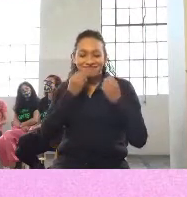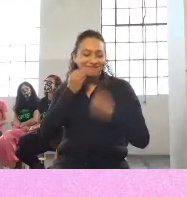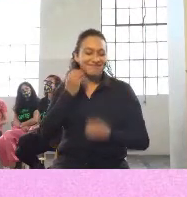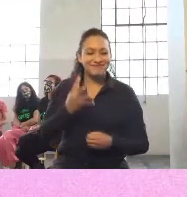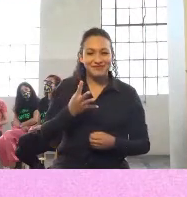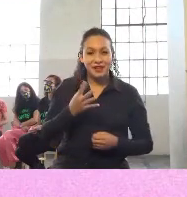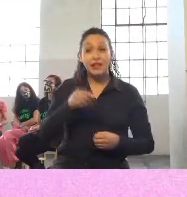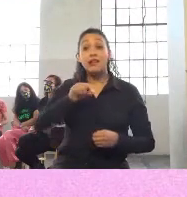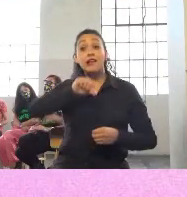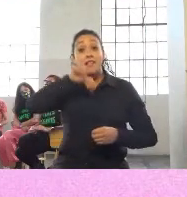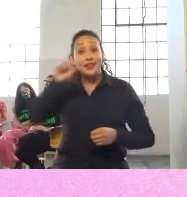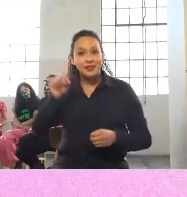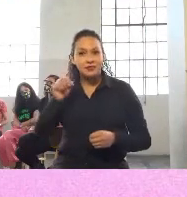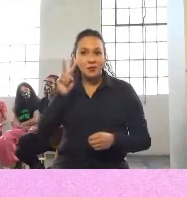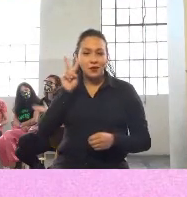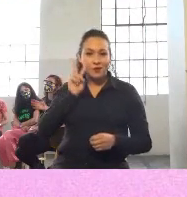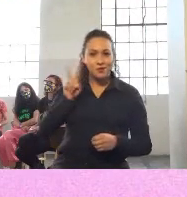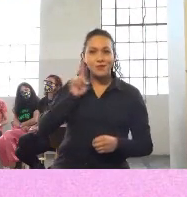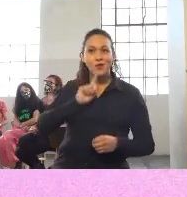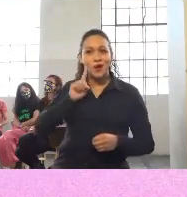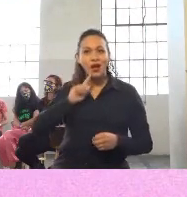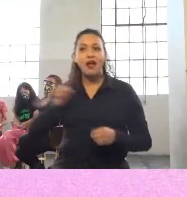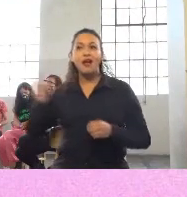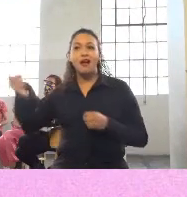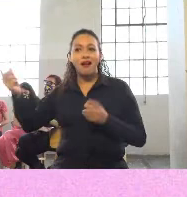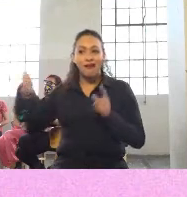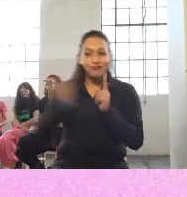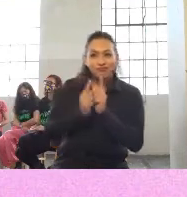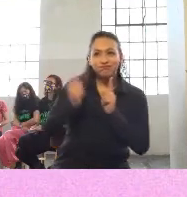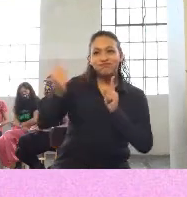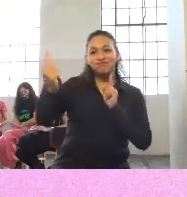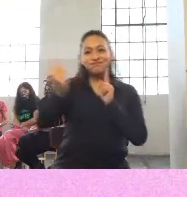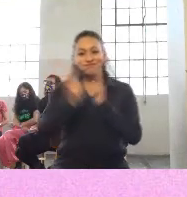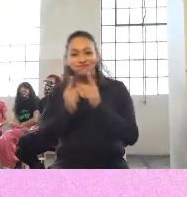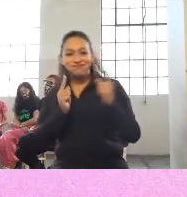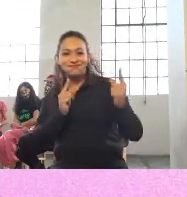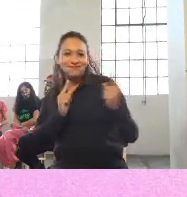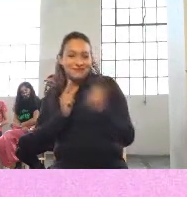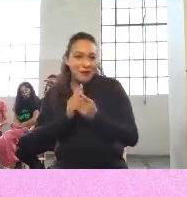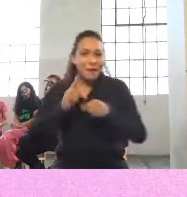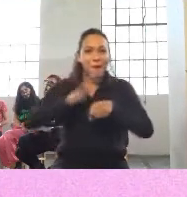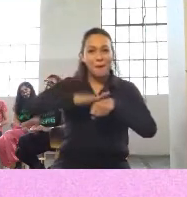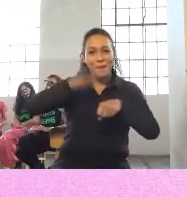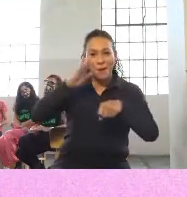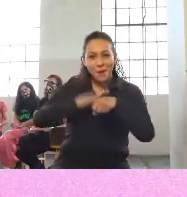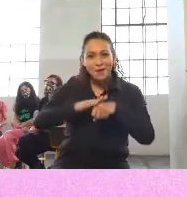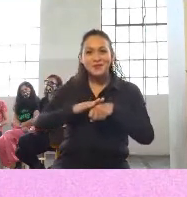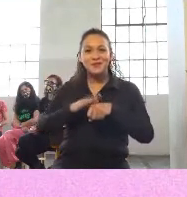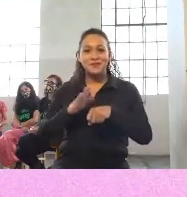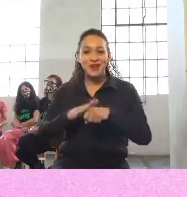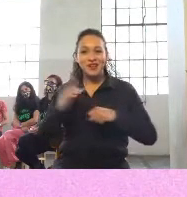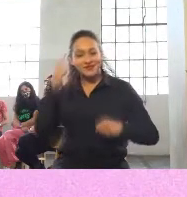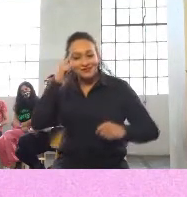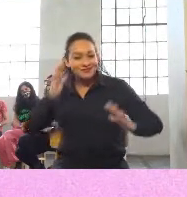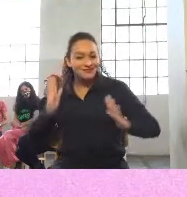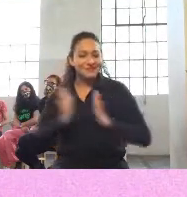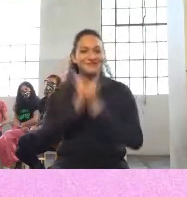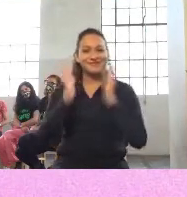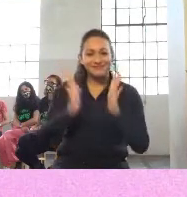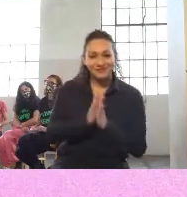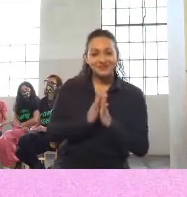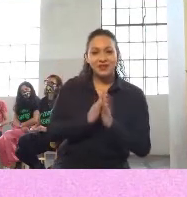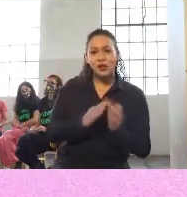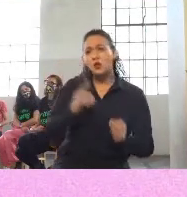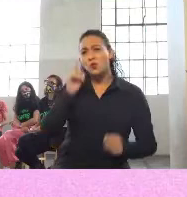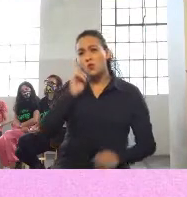sumaron otras voces y a la vez yo me sumé a otras, ¿no? Entonces empezó una sinergia súper interesante, tanto de las